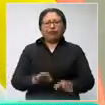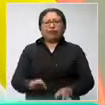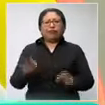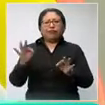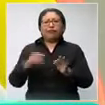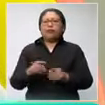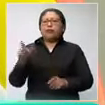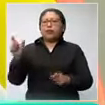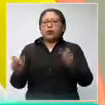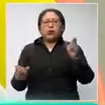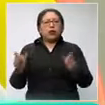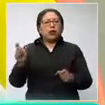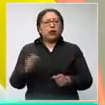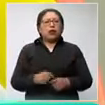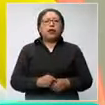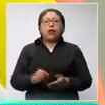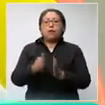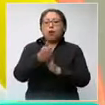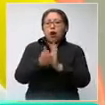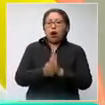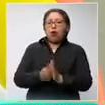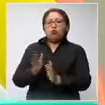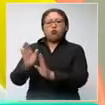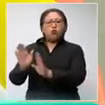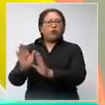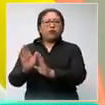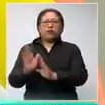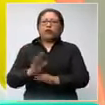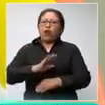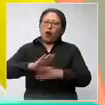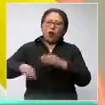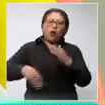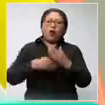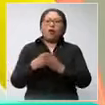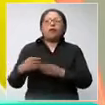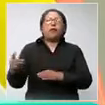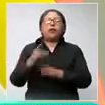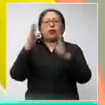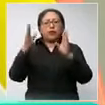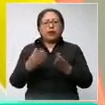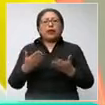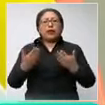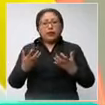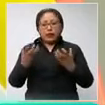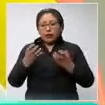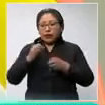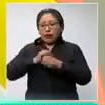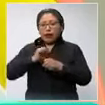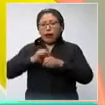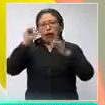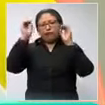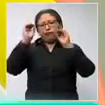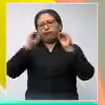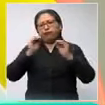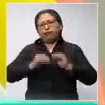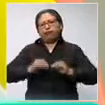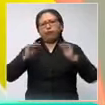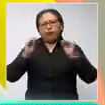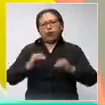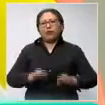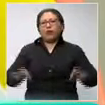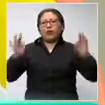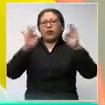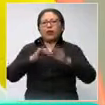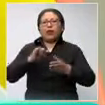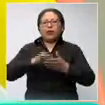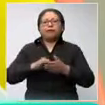entre personas que solo saben derecho, sino entre todos los bolivianos de buena fe que quieran trabajar en esta sistematización y priorización para